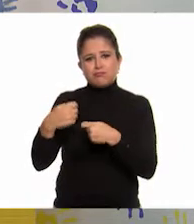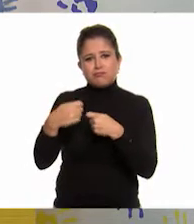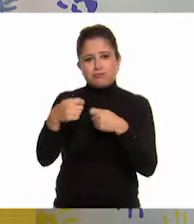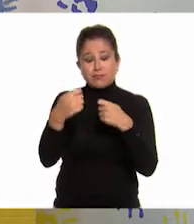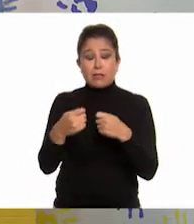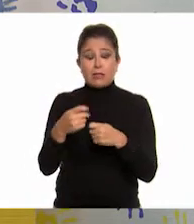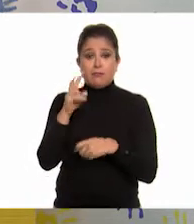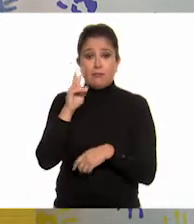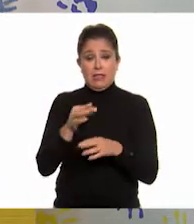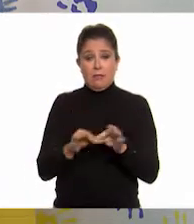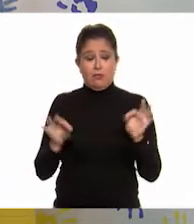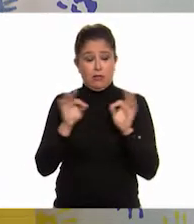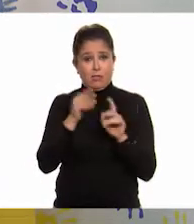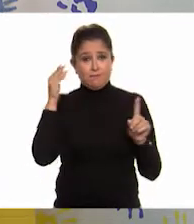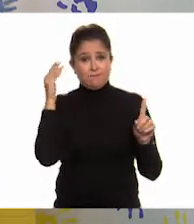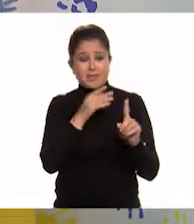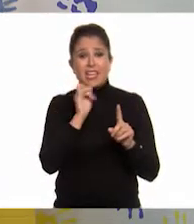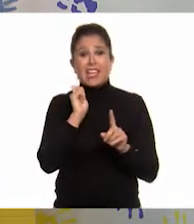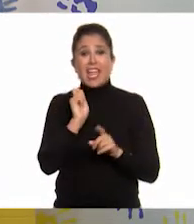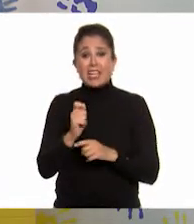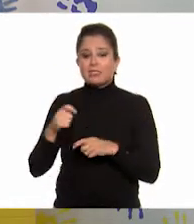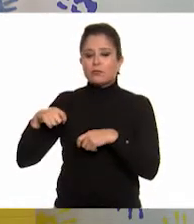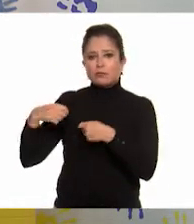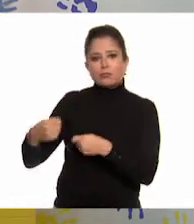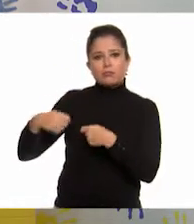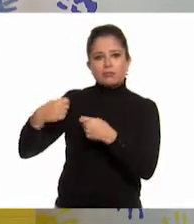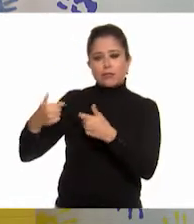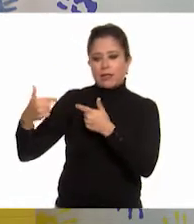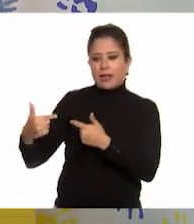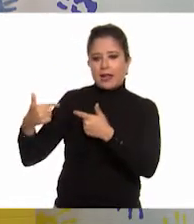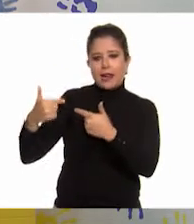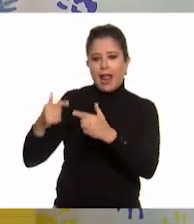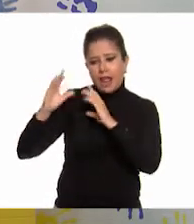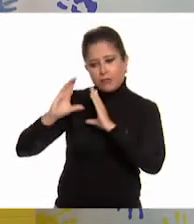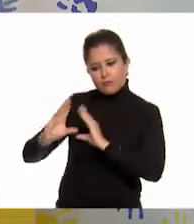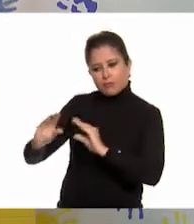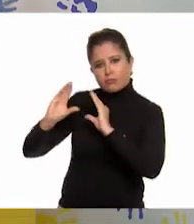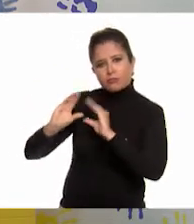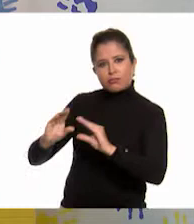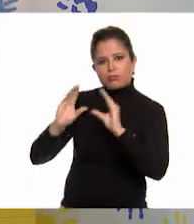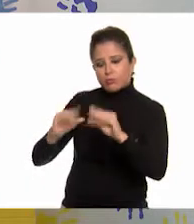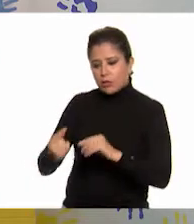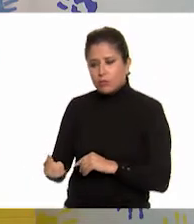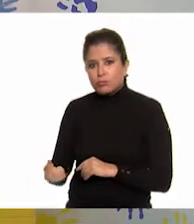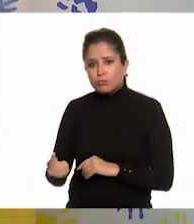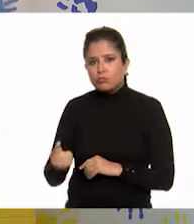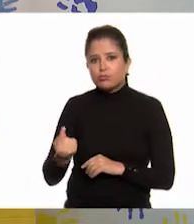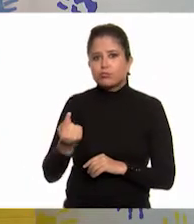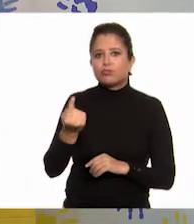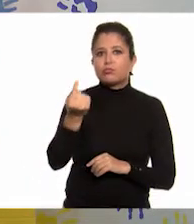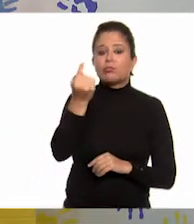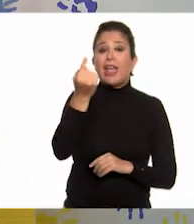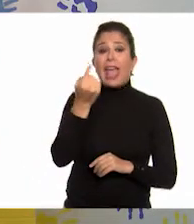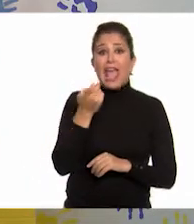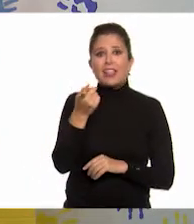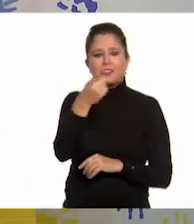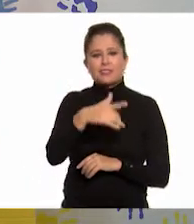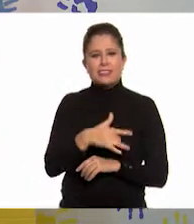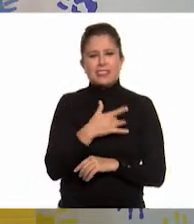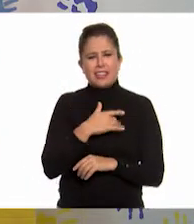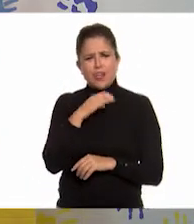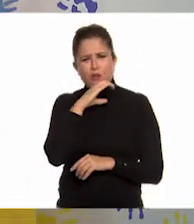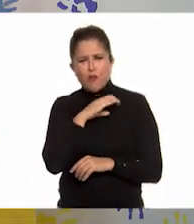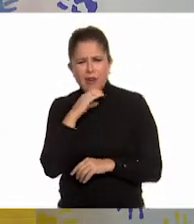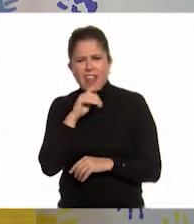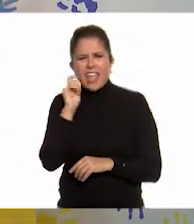algo bien importante, transmitirlos de generación en generación. Así es. Seguramente a ustedes les da mucha curiosidad saber a